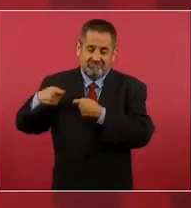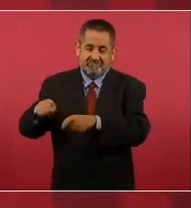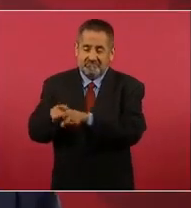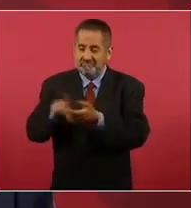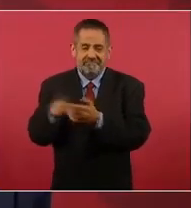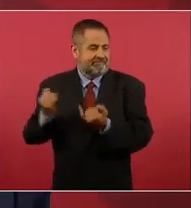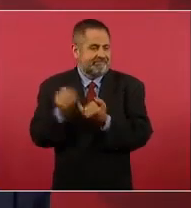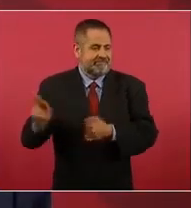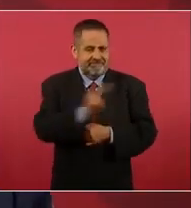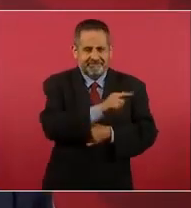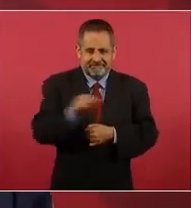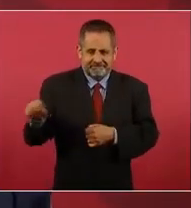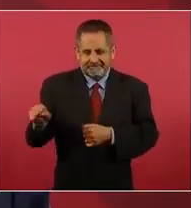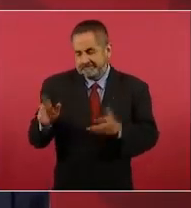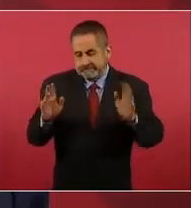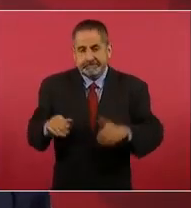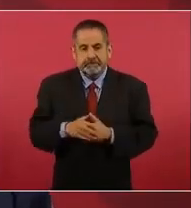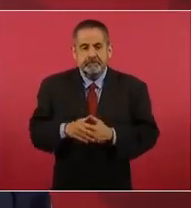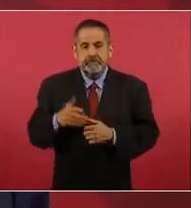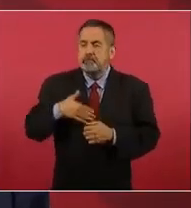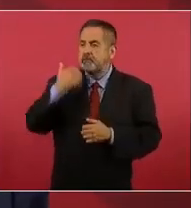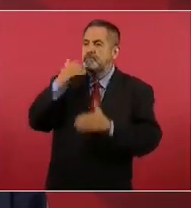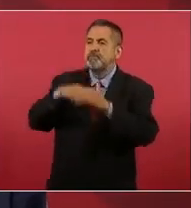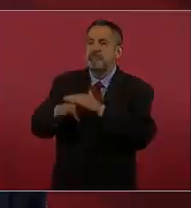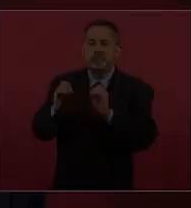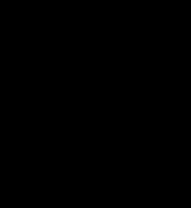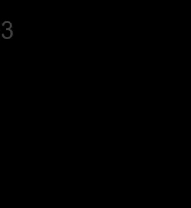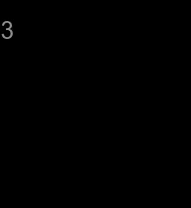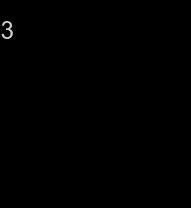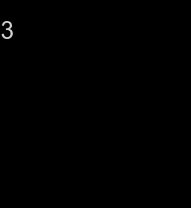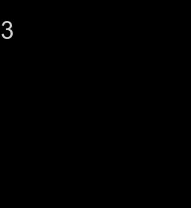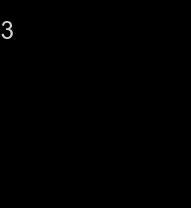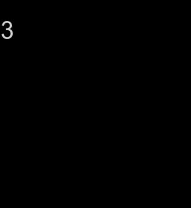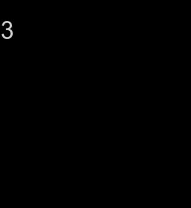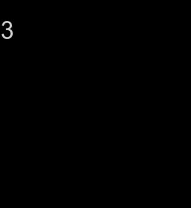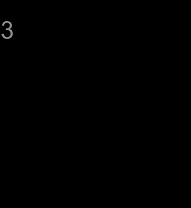como pedir a ver el despacho del presidente Allende no les gustó.